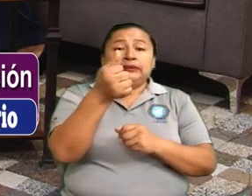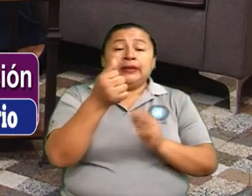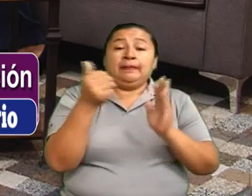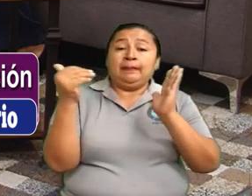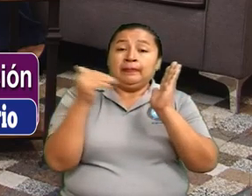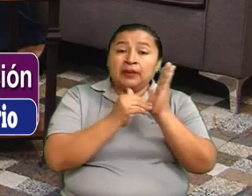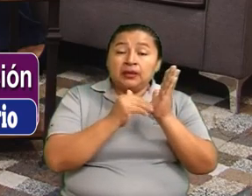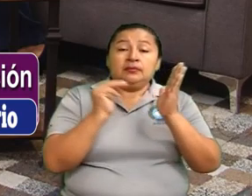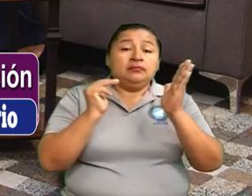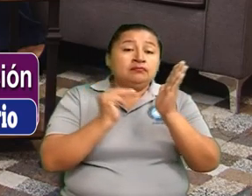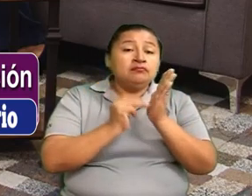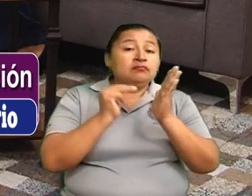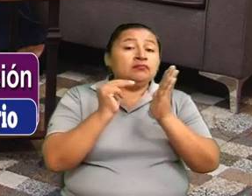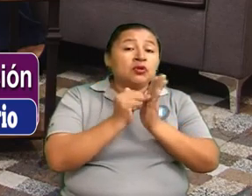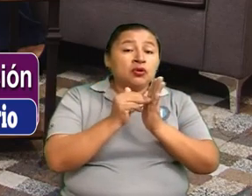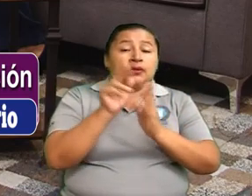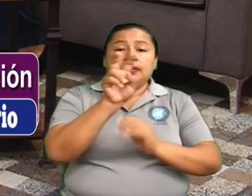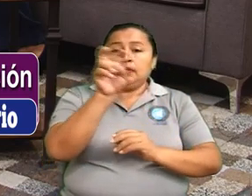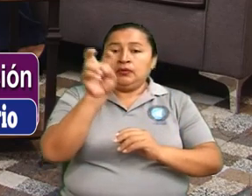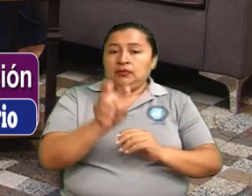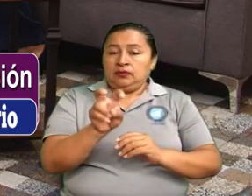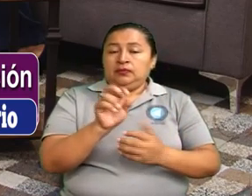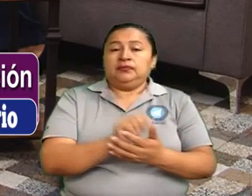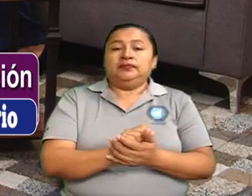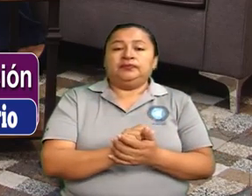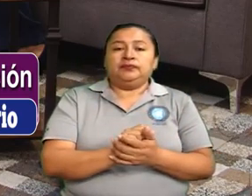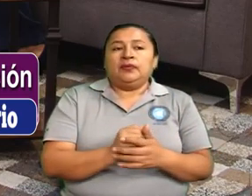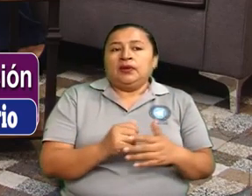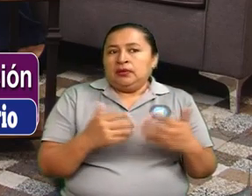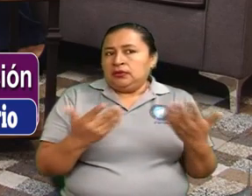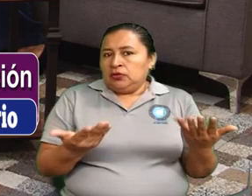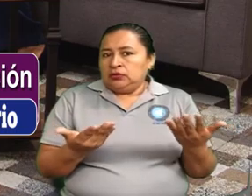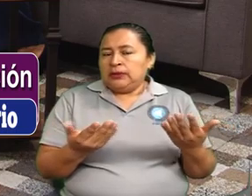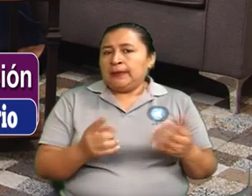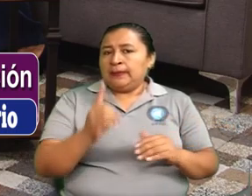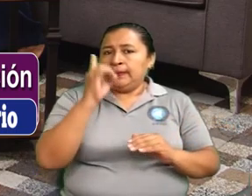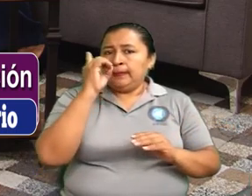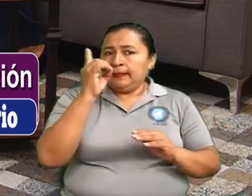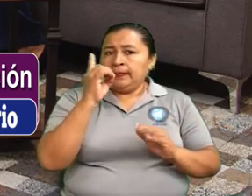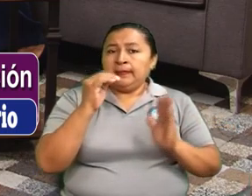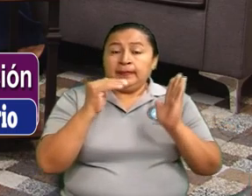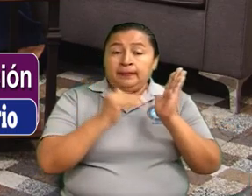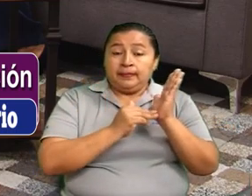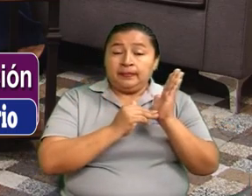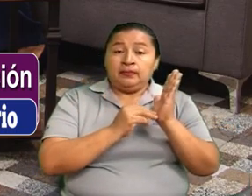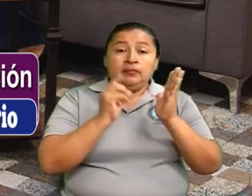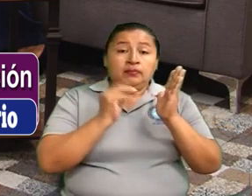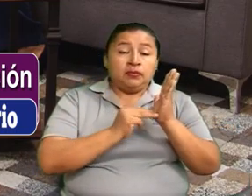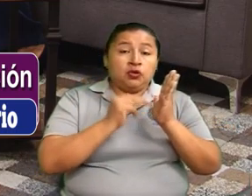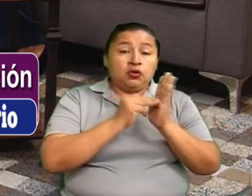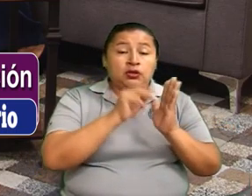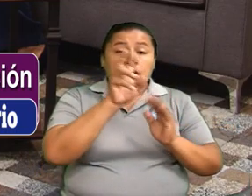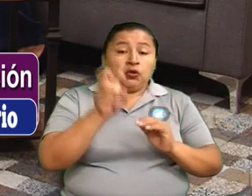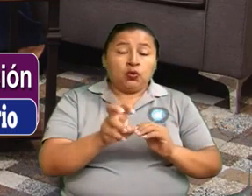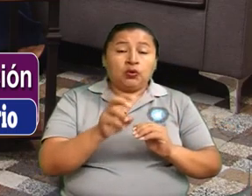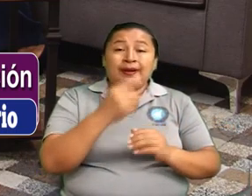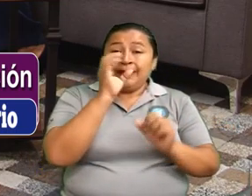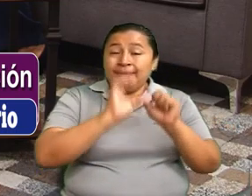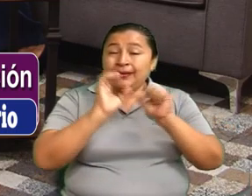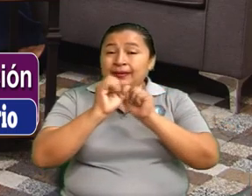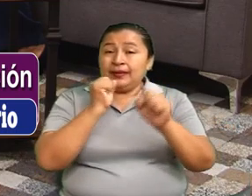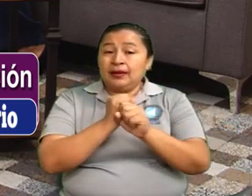6 mil millones de Córdoba. Entonces, 1 mil millones de Córdoba por año en inversión directa